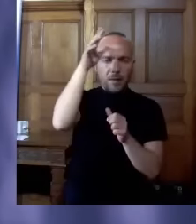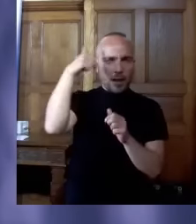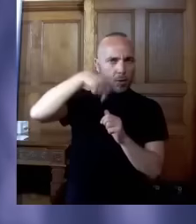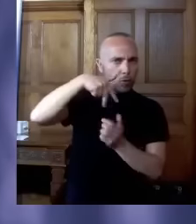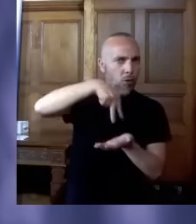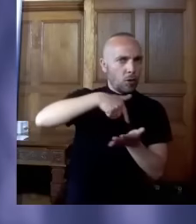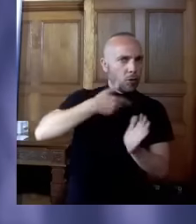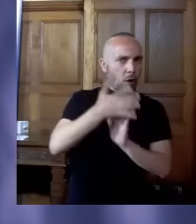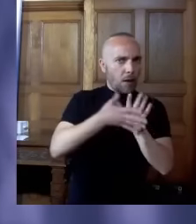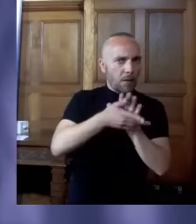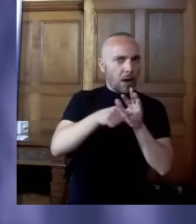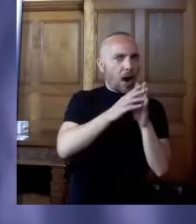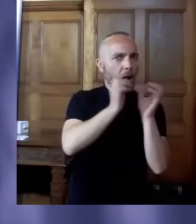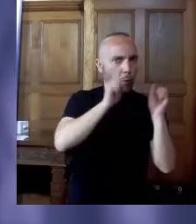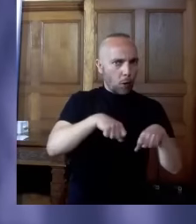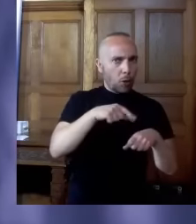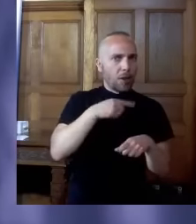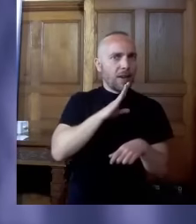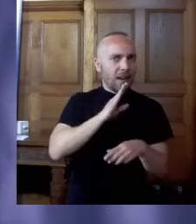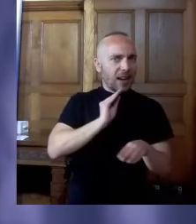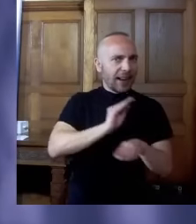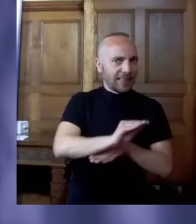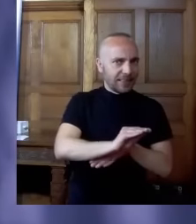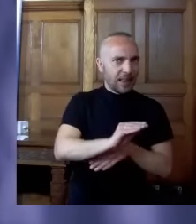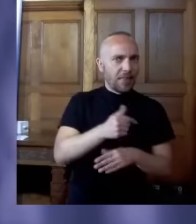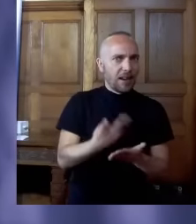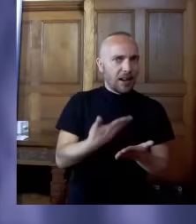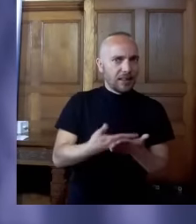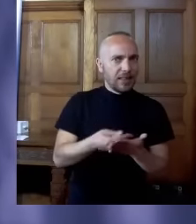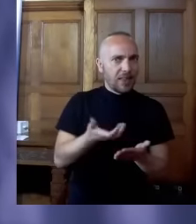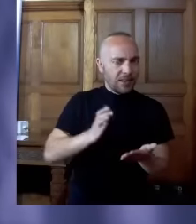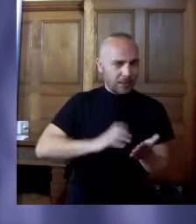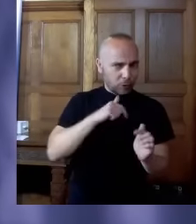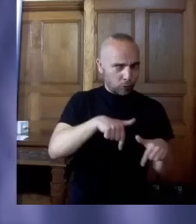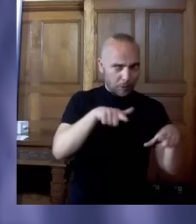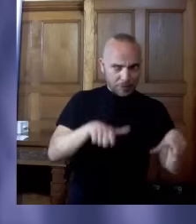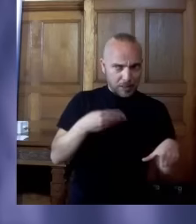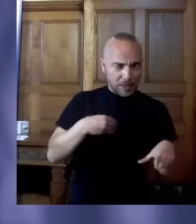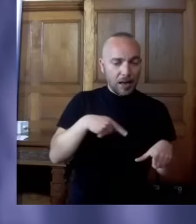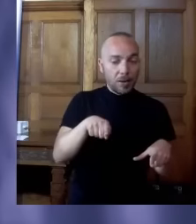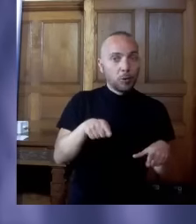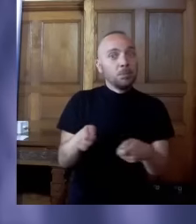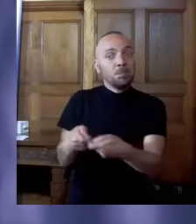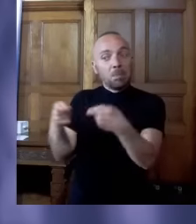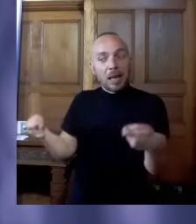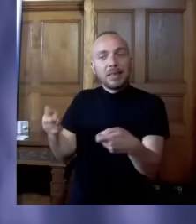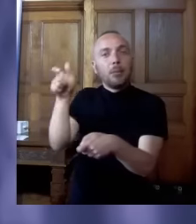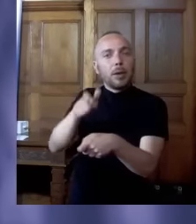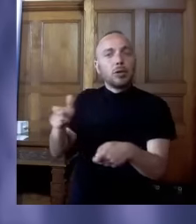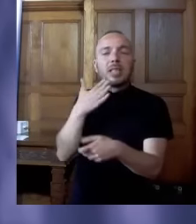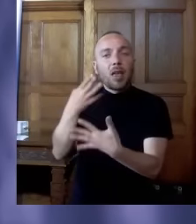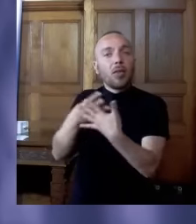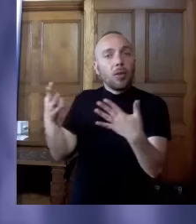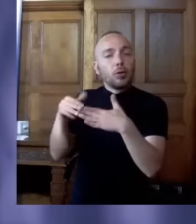la renta de garantía de ingresos en esta misma sala logramos extender la renta de garantía y ingresos a todos aquellos que tengan más de 18 años